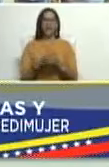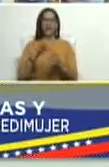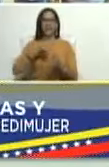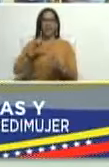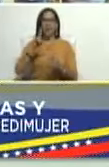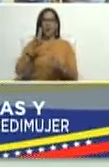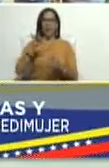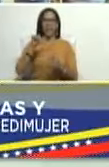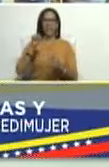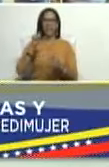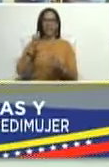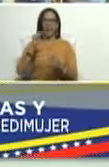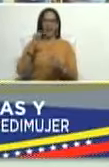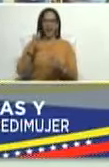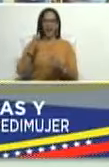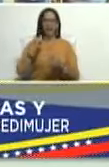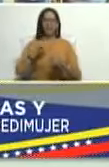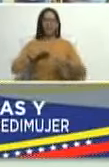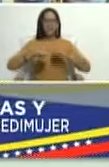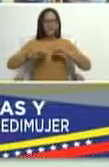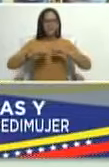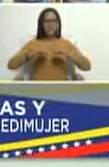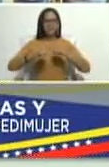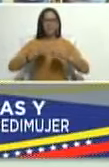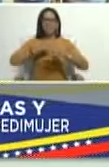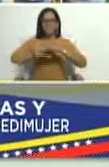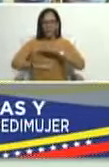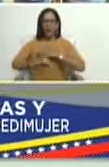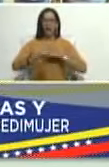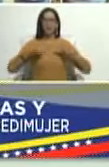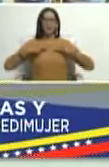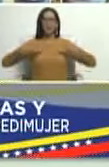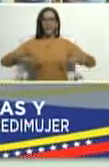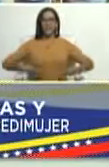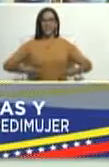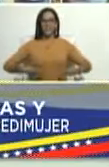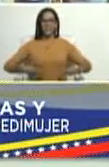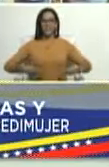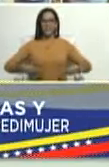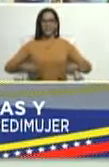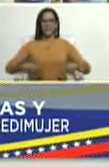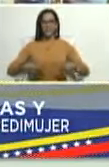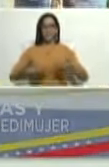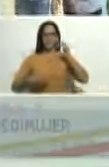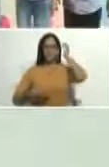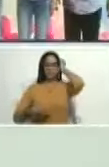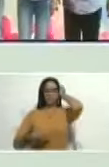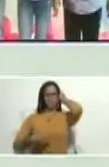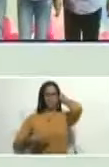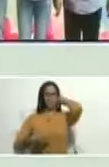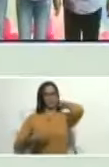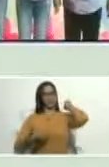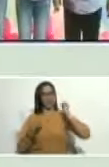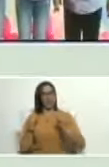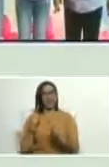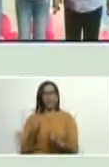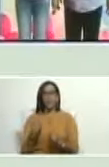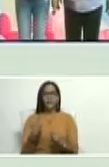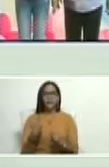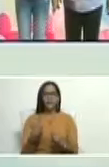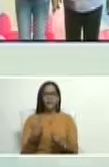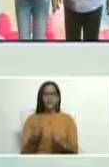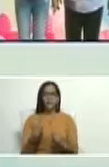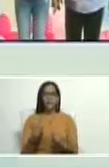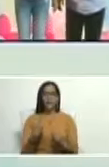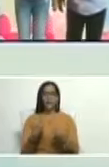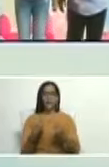Luisana, promotora de parto humanizado, en el primer vértice de la gran misión Venezuela